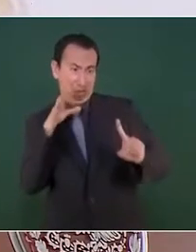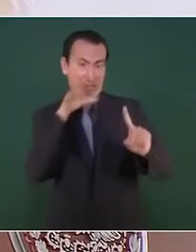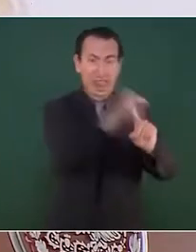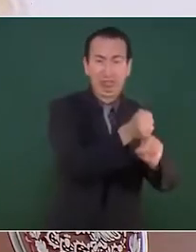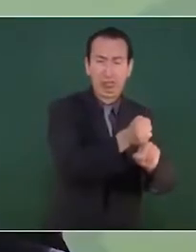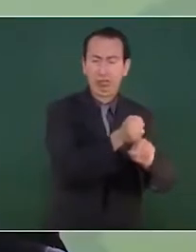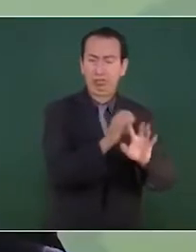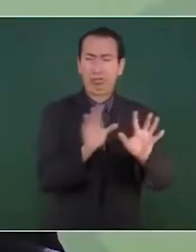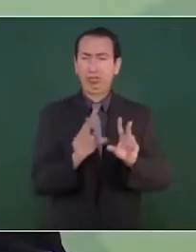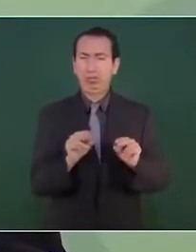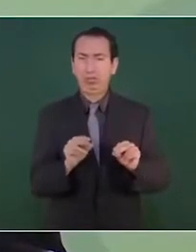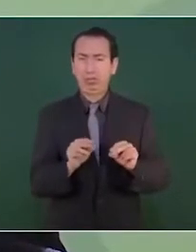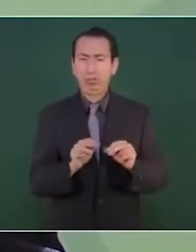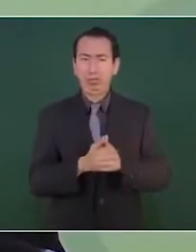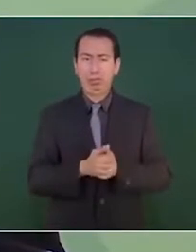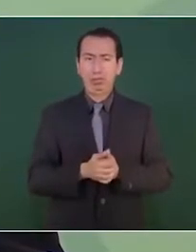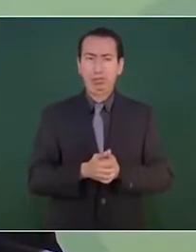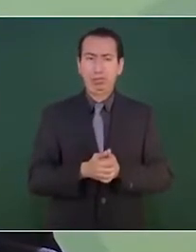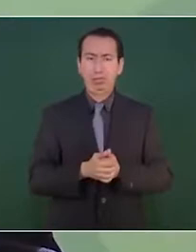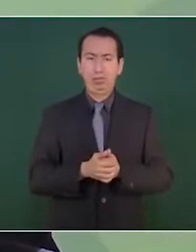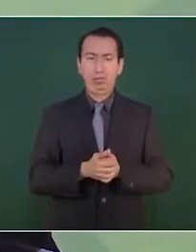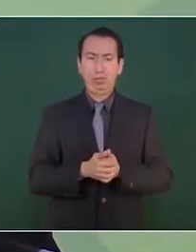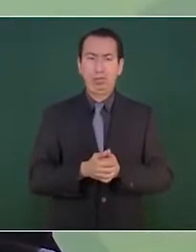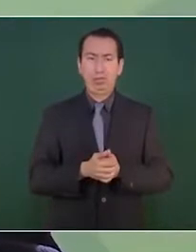Y eso lo tenemos